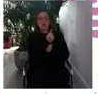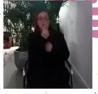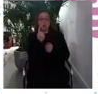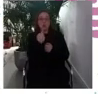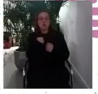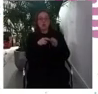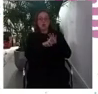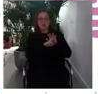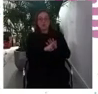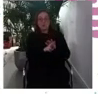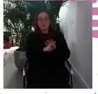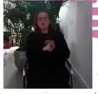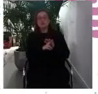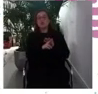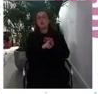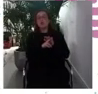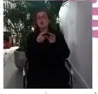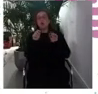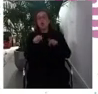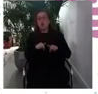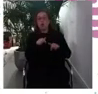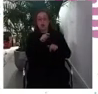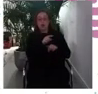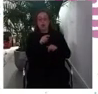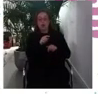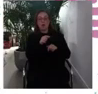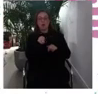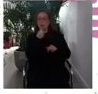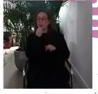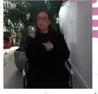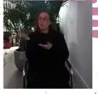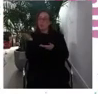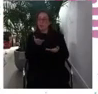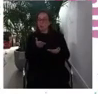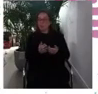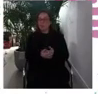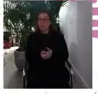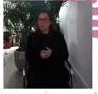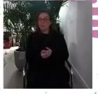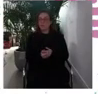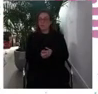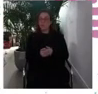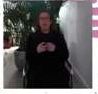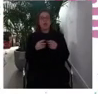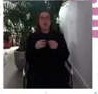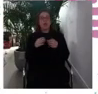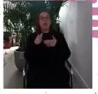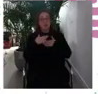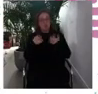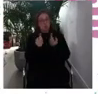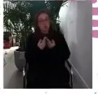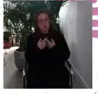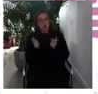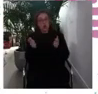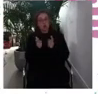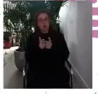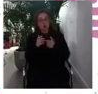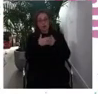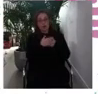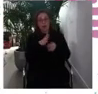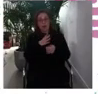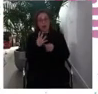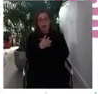los concejales de este consejo, les doy la bienvenida. Nuestro consejo vecinal está integrado por